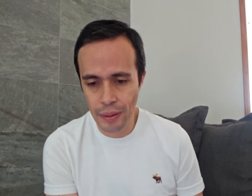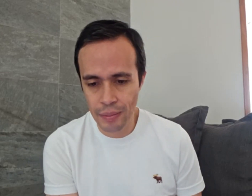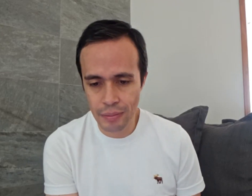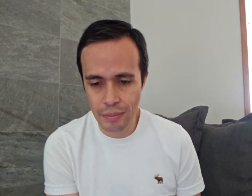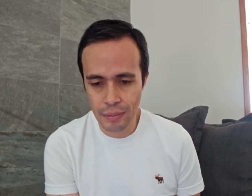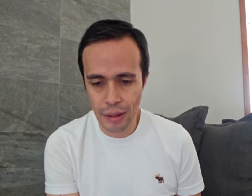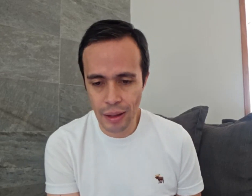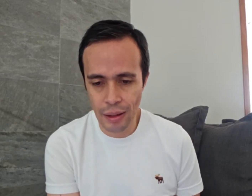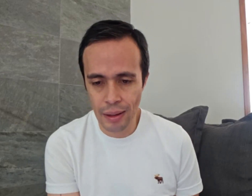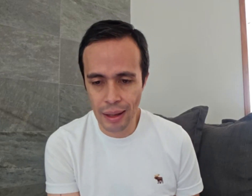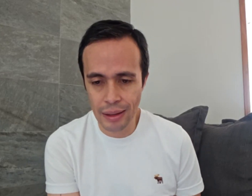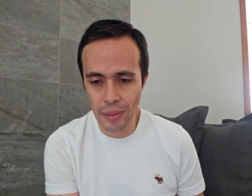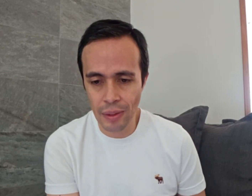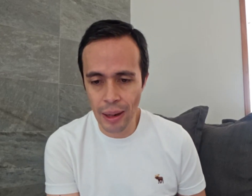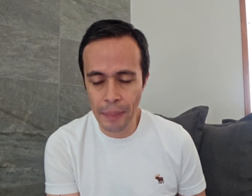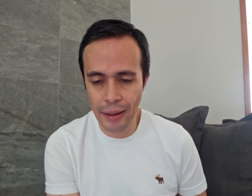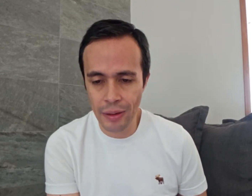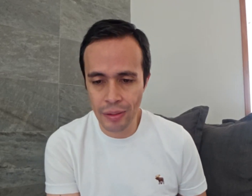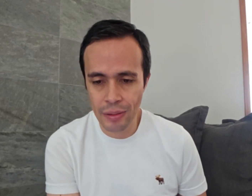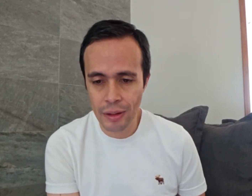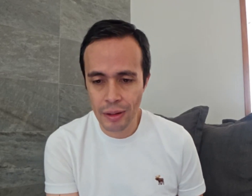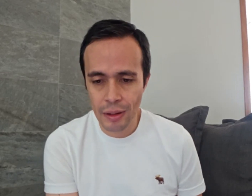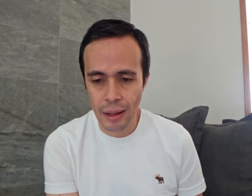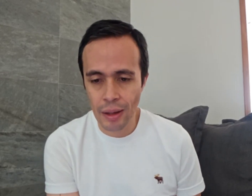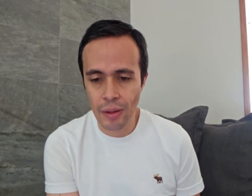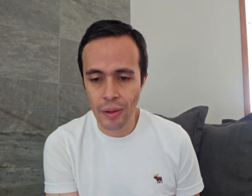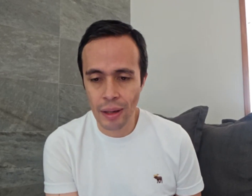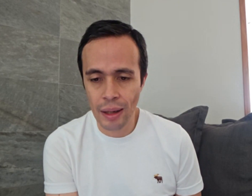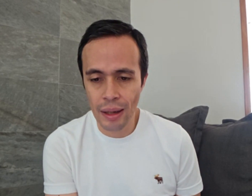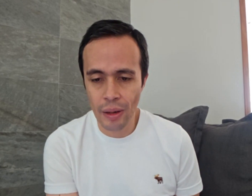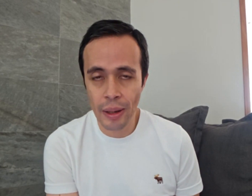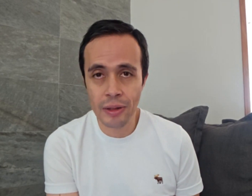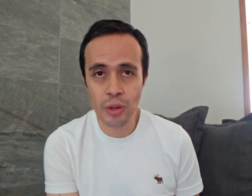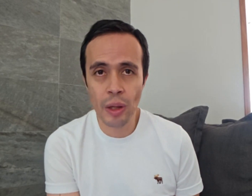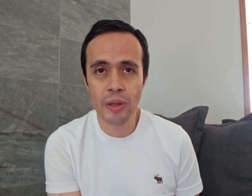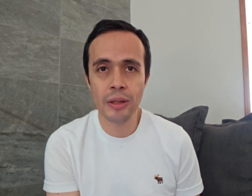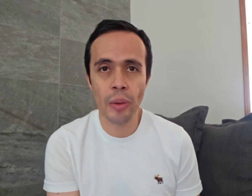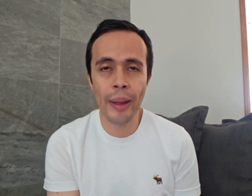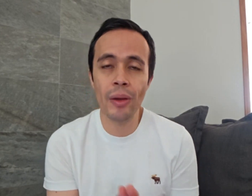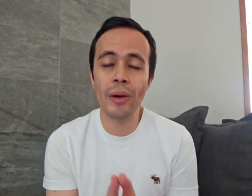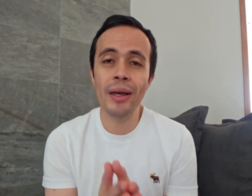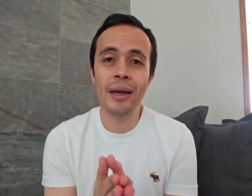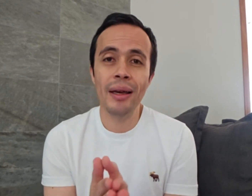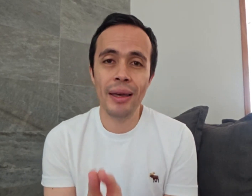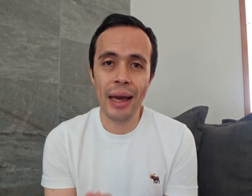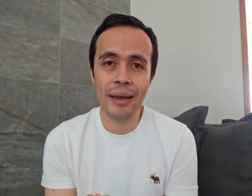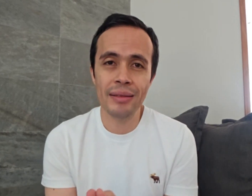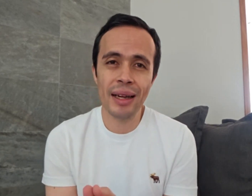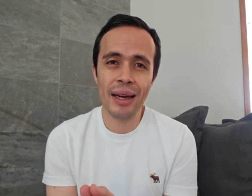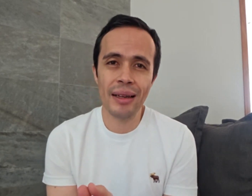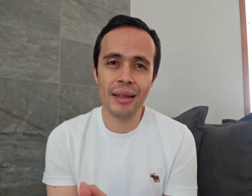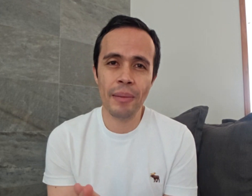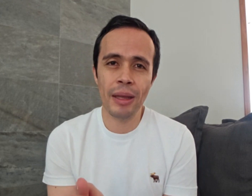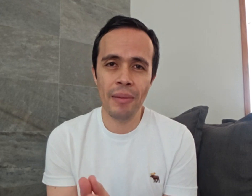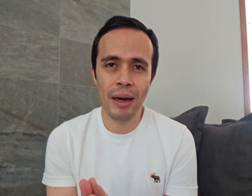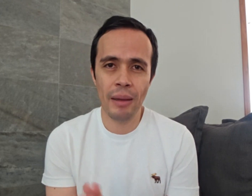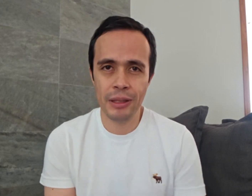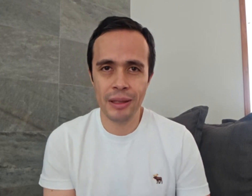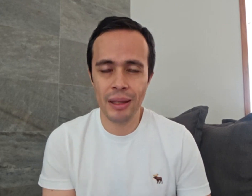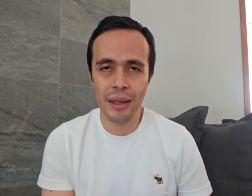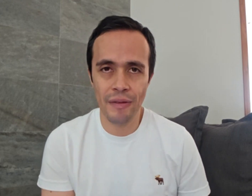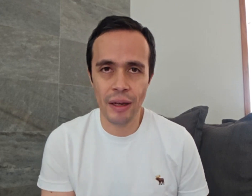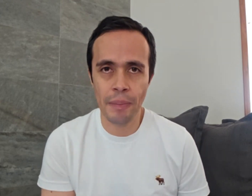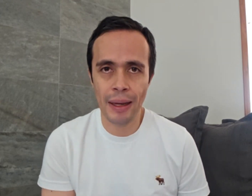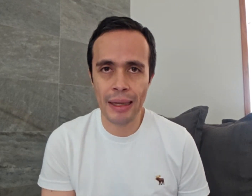¿no? Así como la pactó con el gobierno de Estados Unidos en su momento. Y hay que destacar que también habla